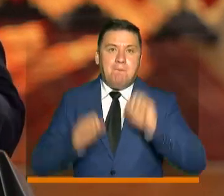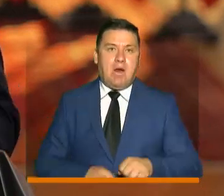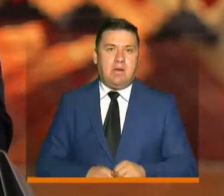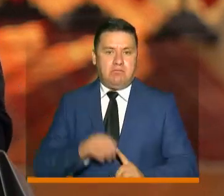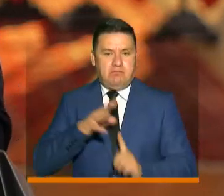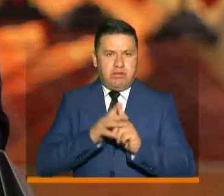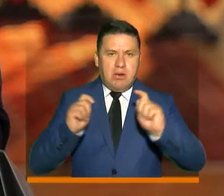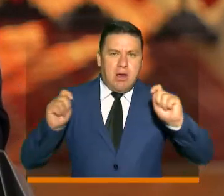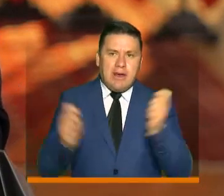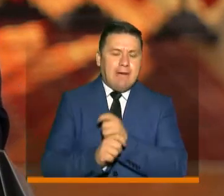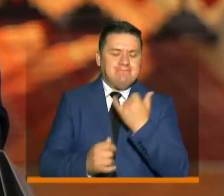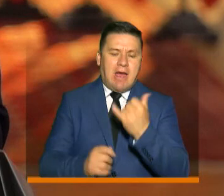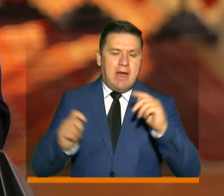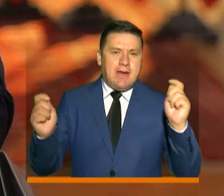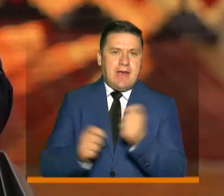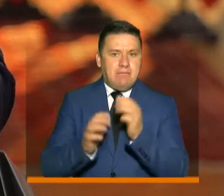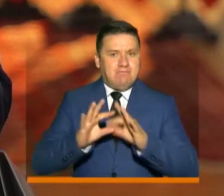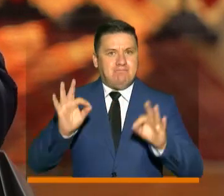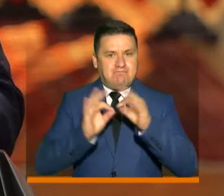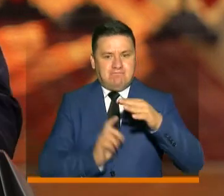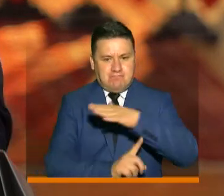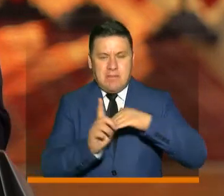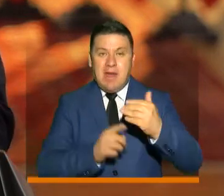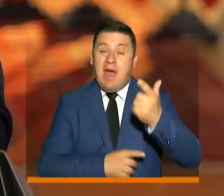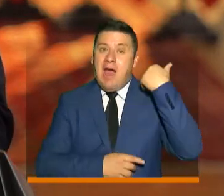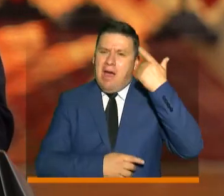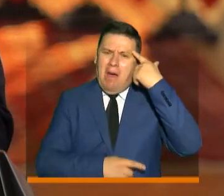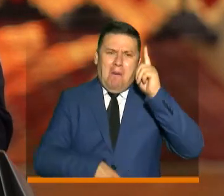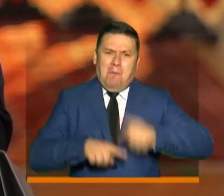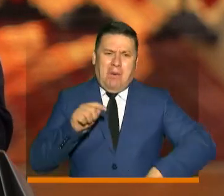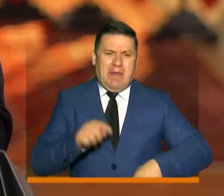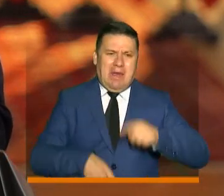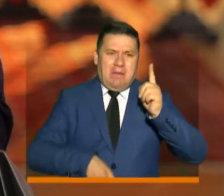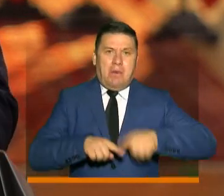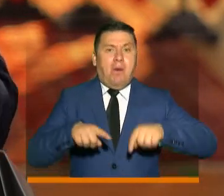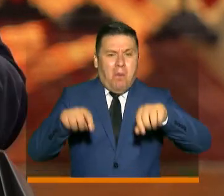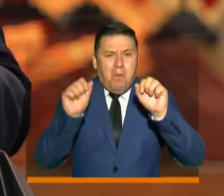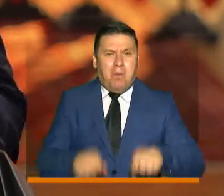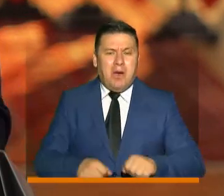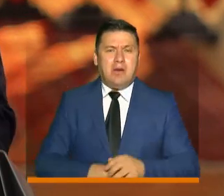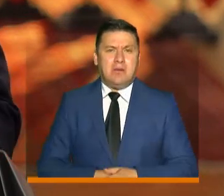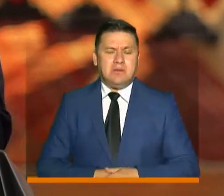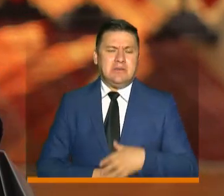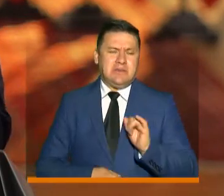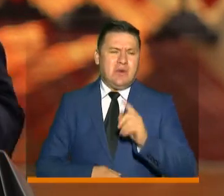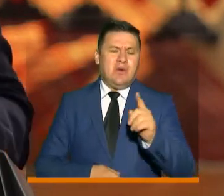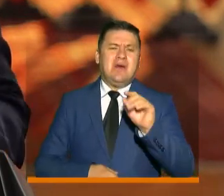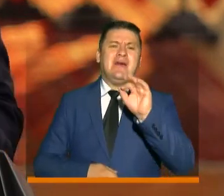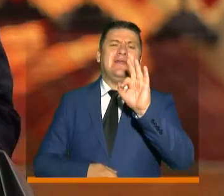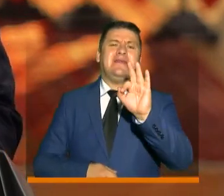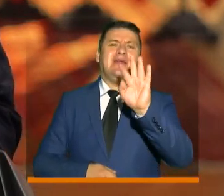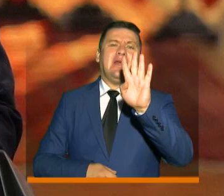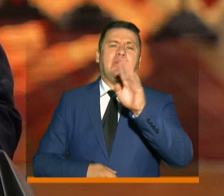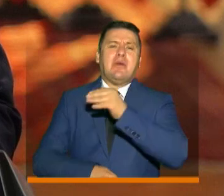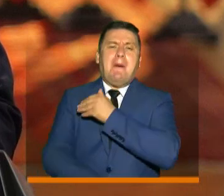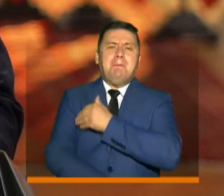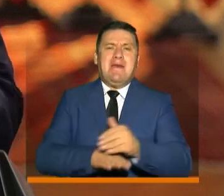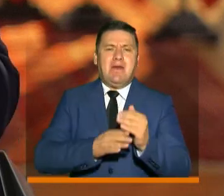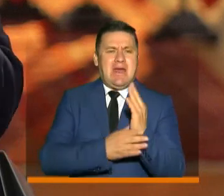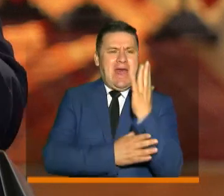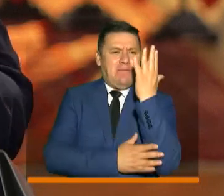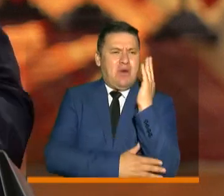generar cambios estructurales donde se pensaba que era imposible hemos sembrado más de 34 millones de árboles